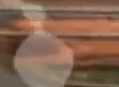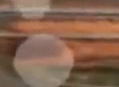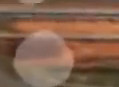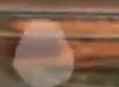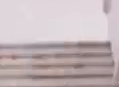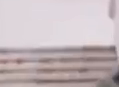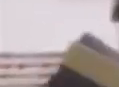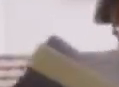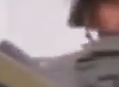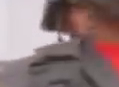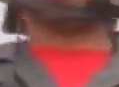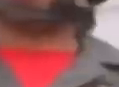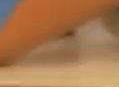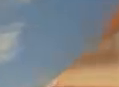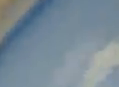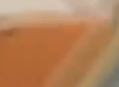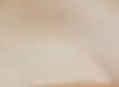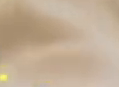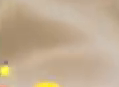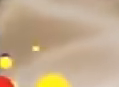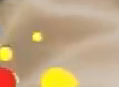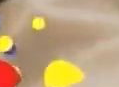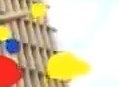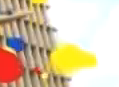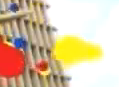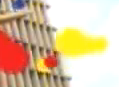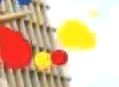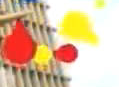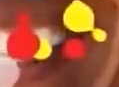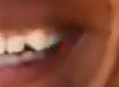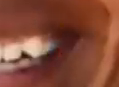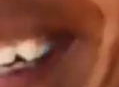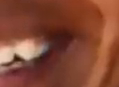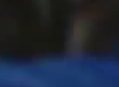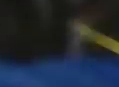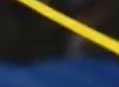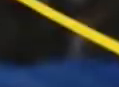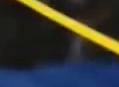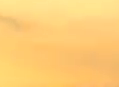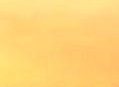Ha culminado esta transmisión conjunta de radio y televisión.